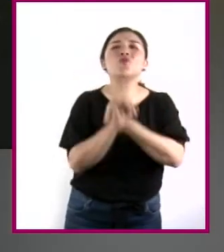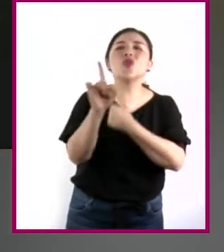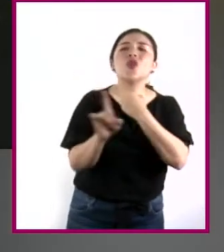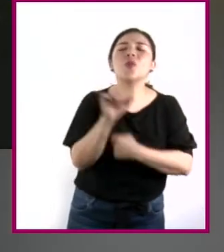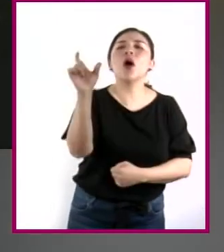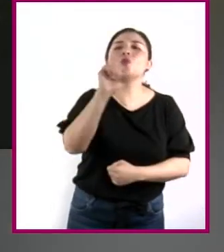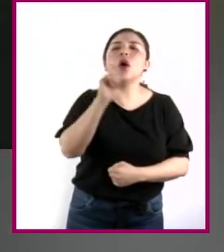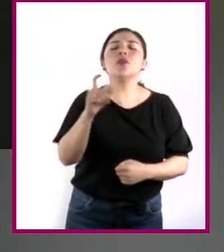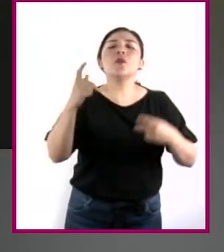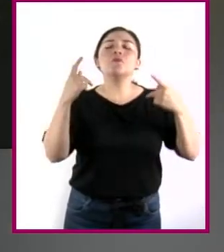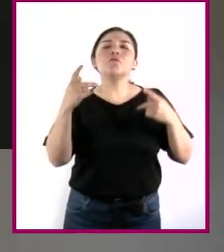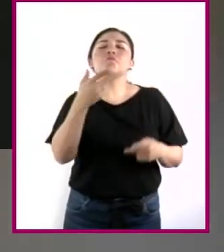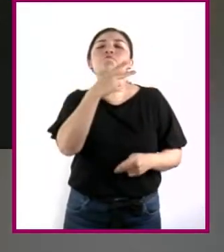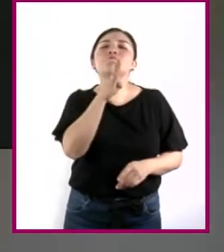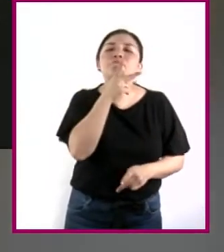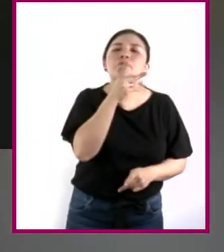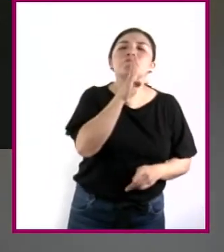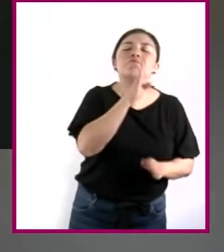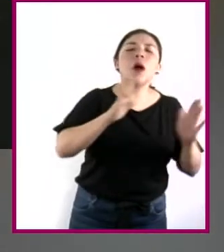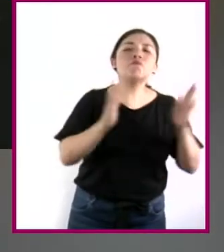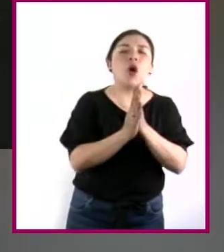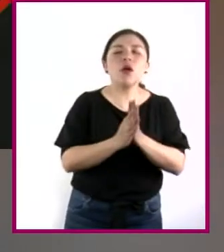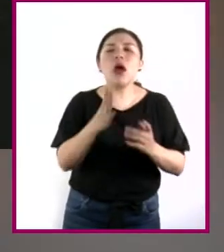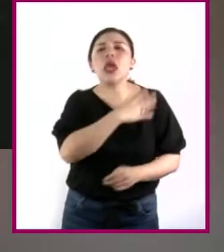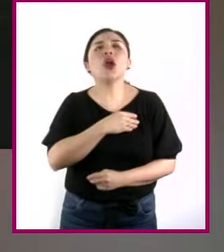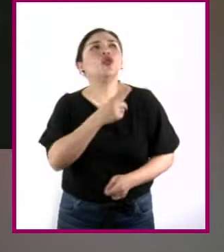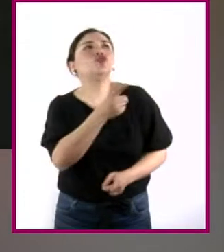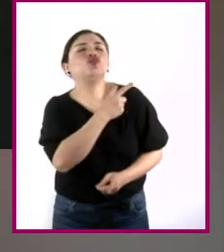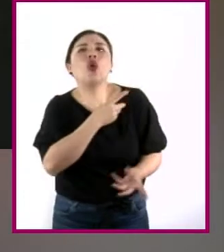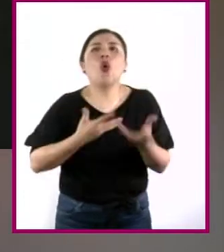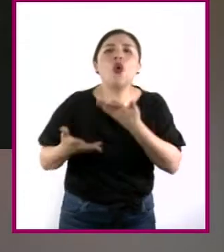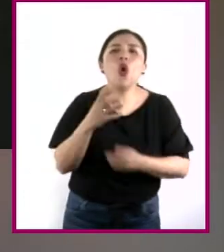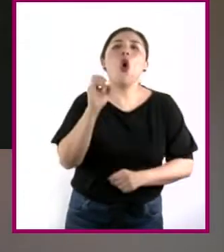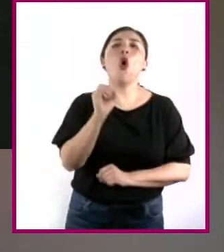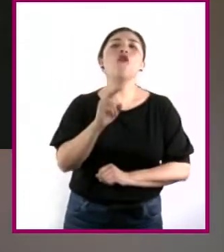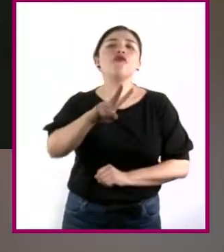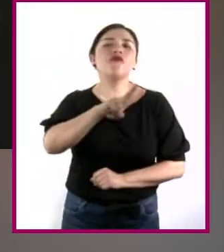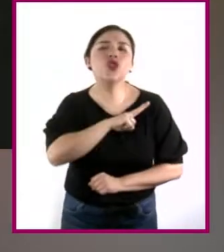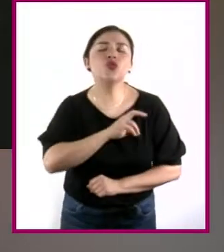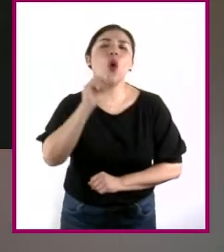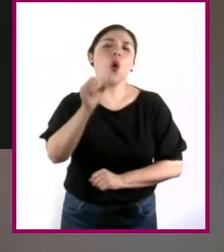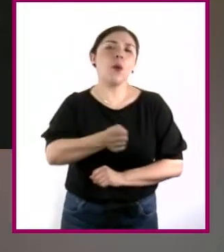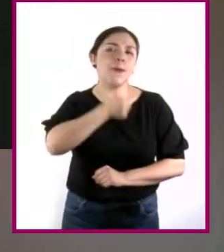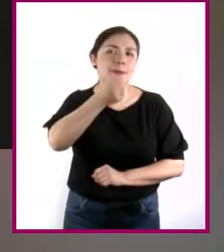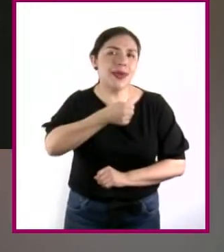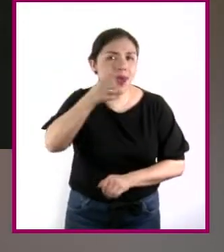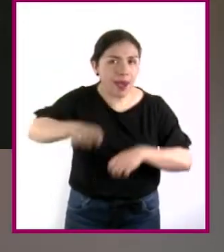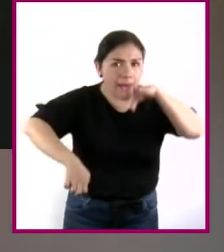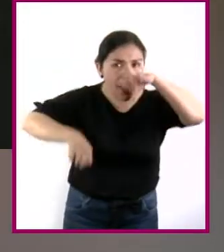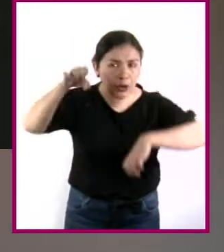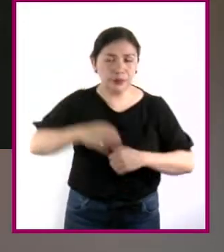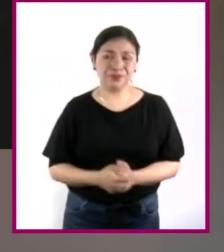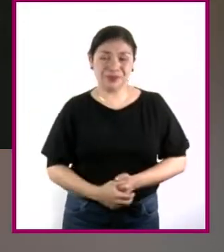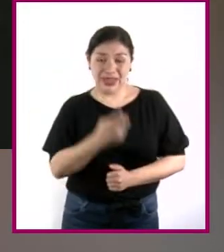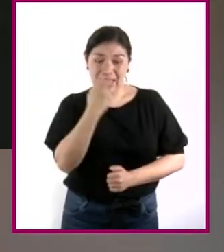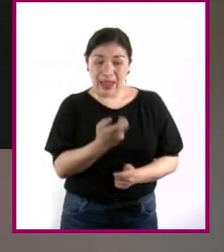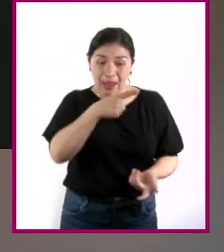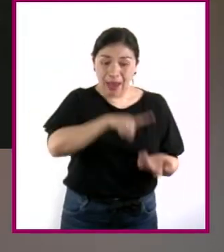orfandad, la viudez, la vejez, ¿no? La previsión social